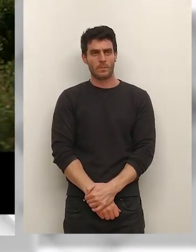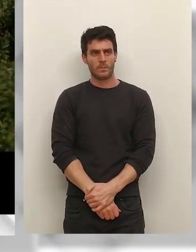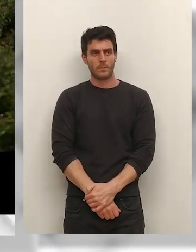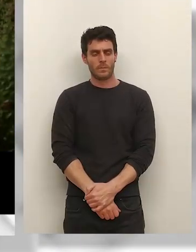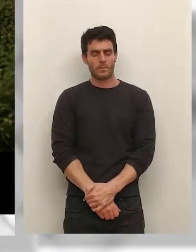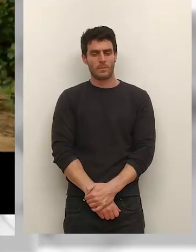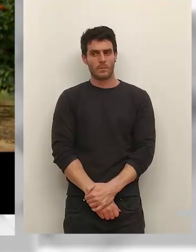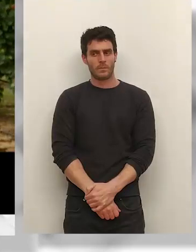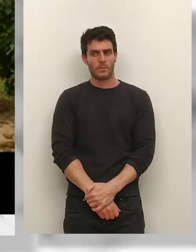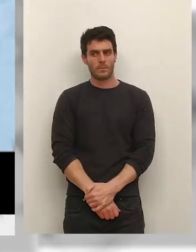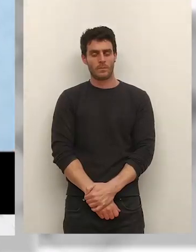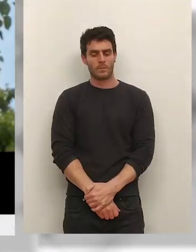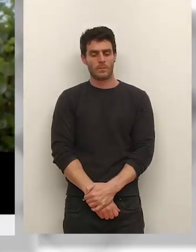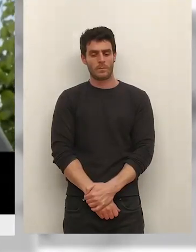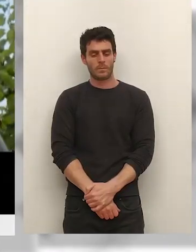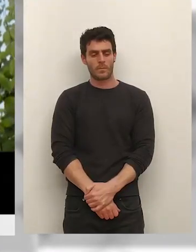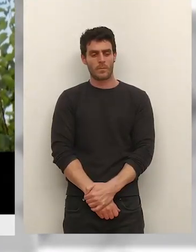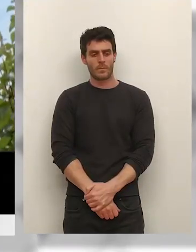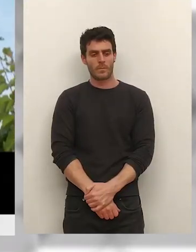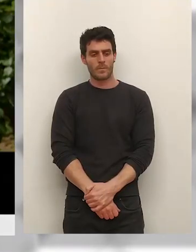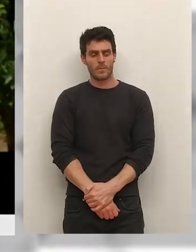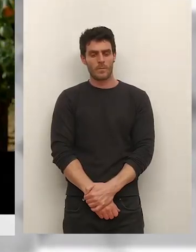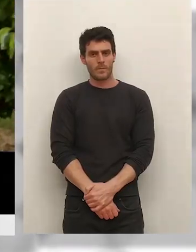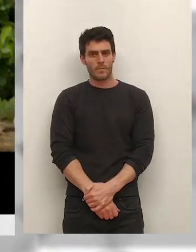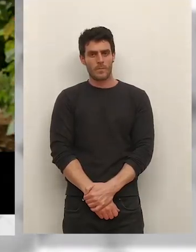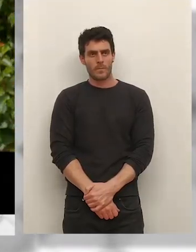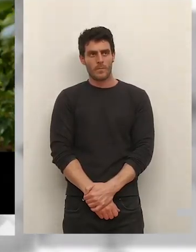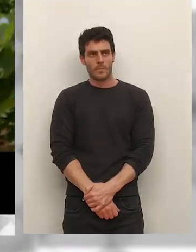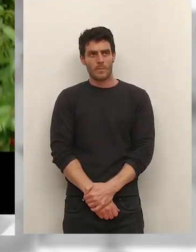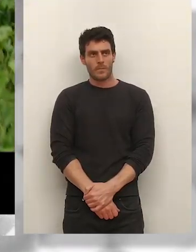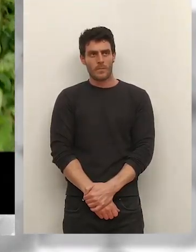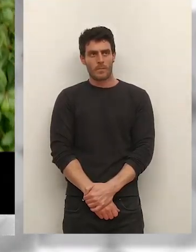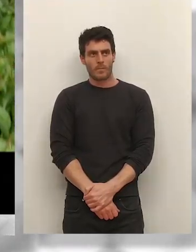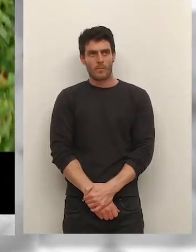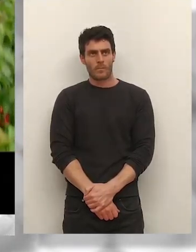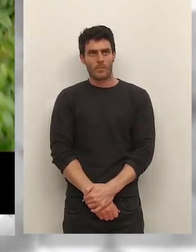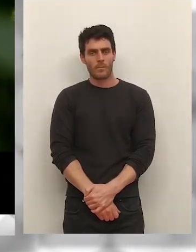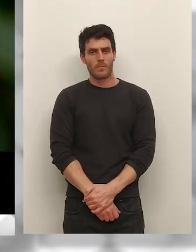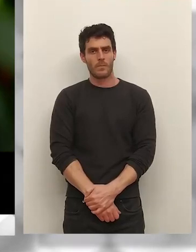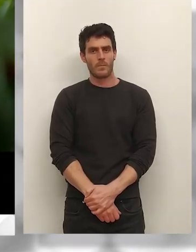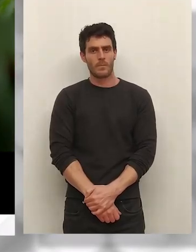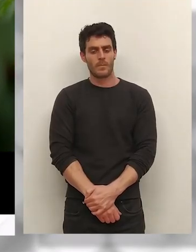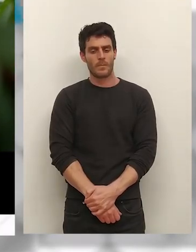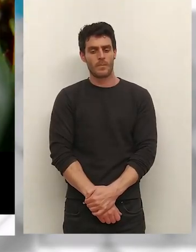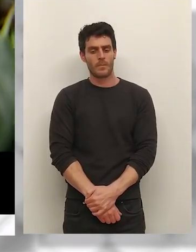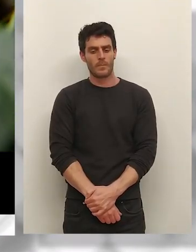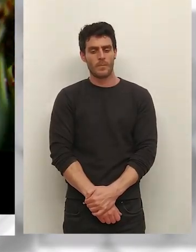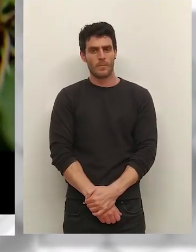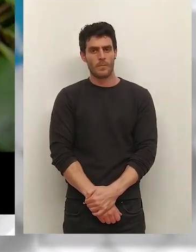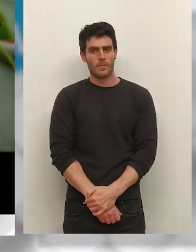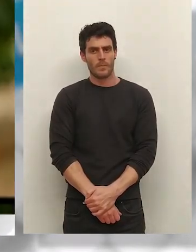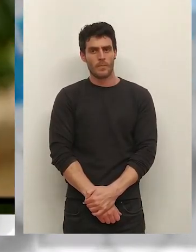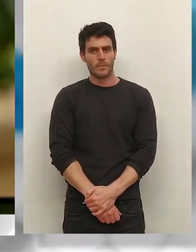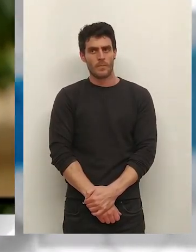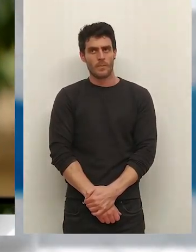El cambio climático lo ha cambiado todo y los riesgos son más y más imprevistos, como las lluvias, las heladas o el pedrisco. Por eso necesitas un